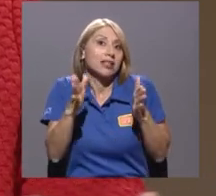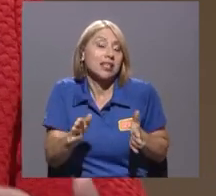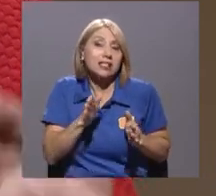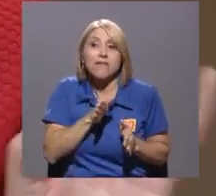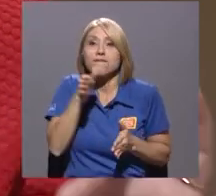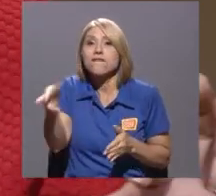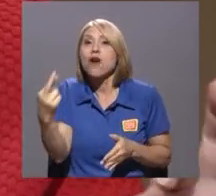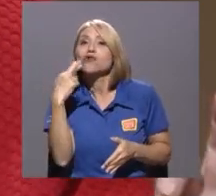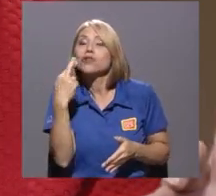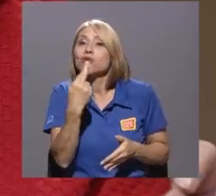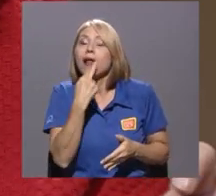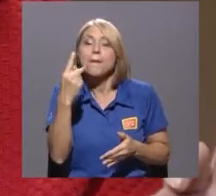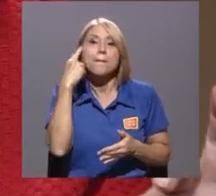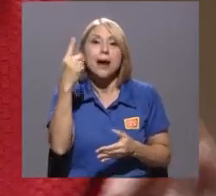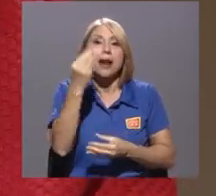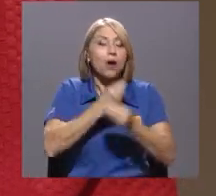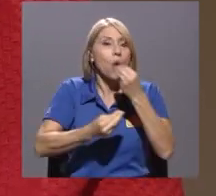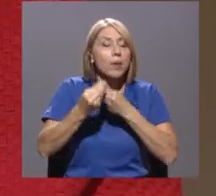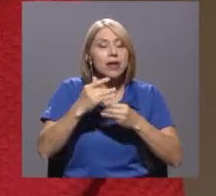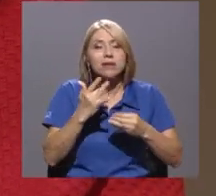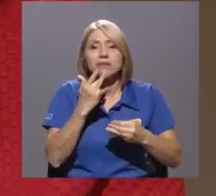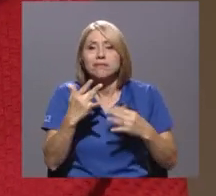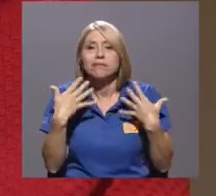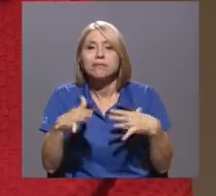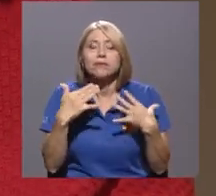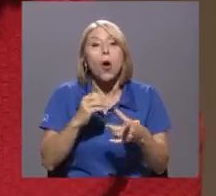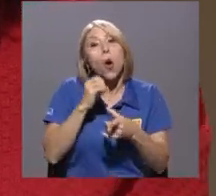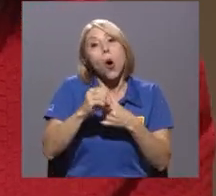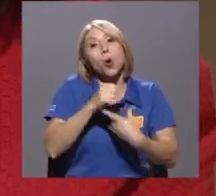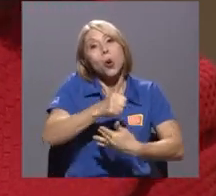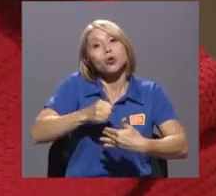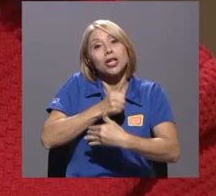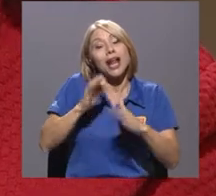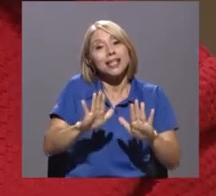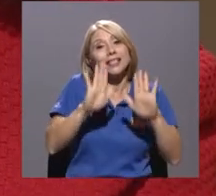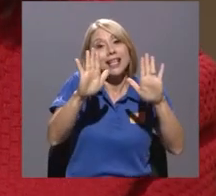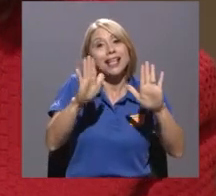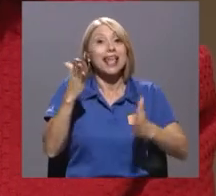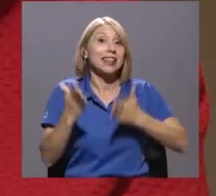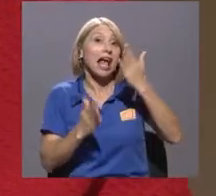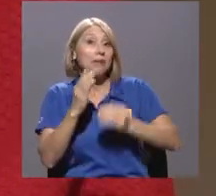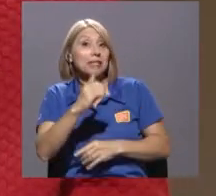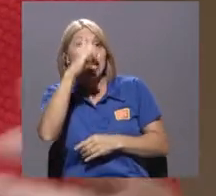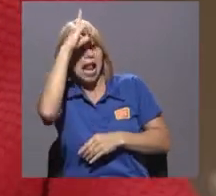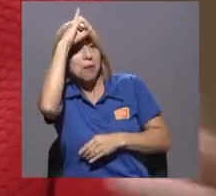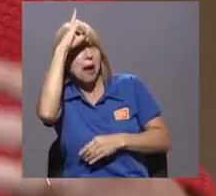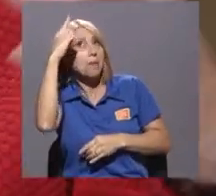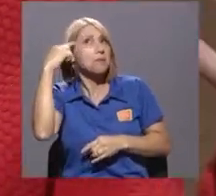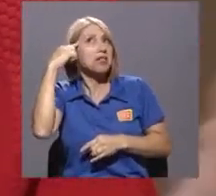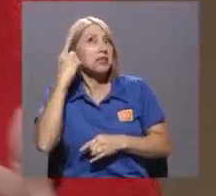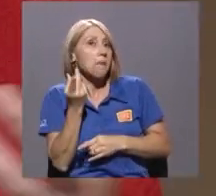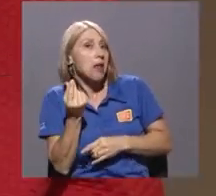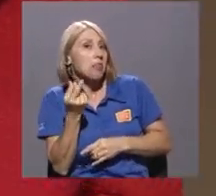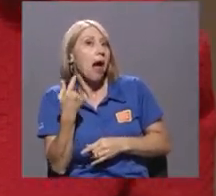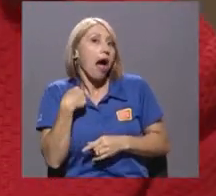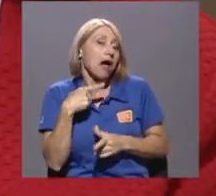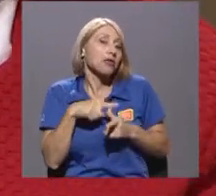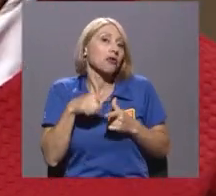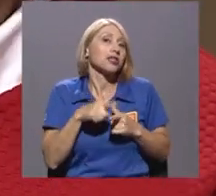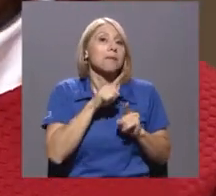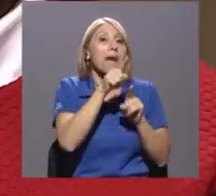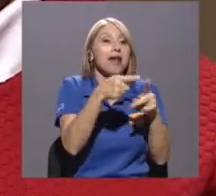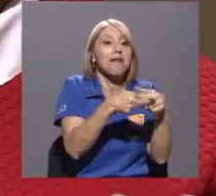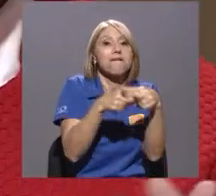cocinar excelentísimo no el alemán más problable pinta a su pareja no son son cosas diferentes